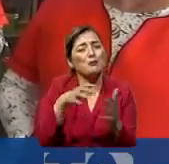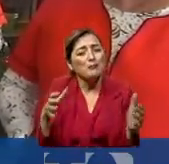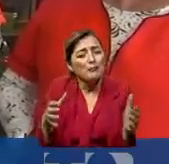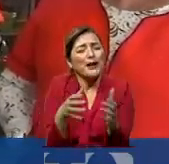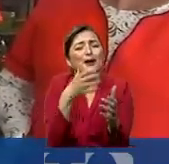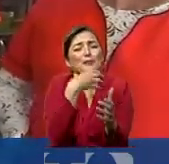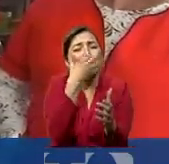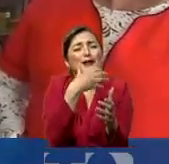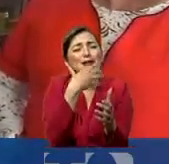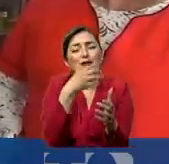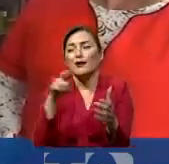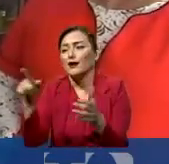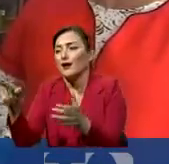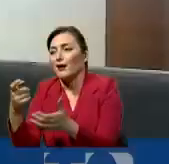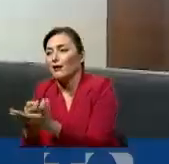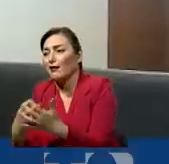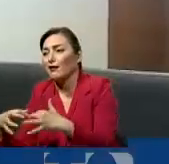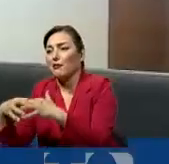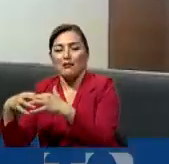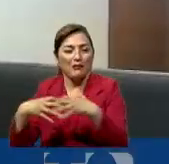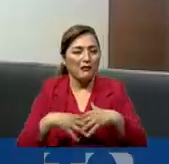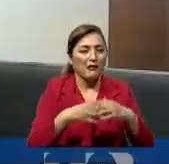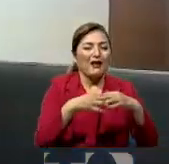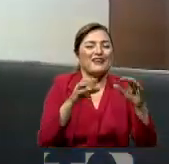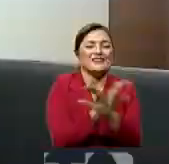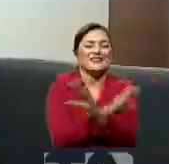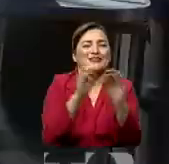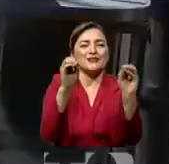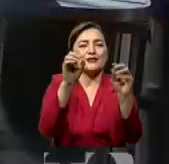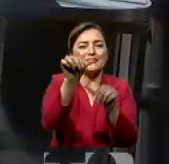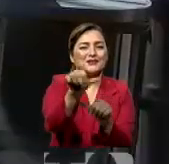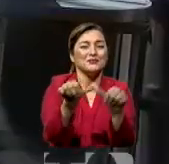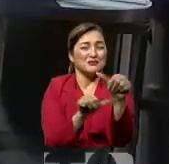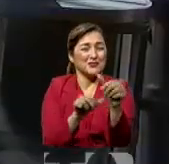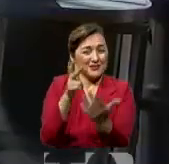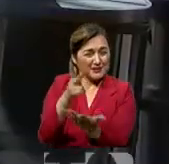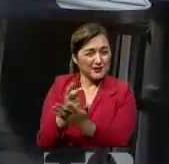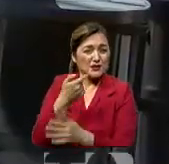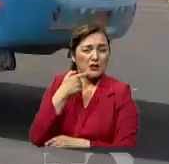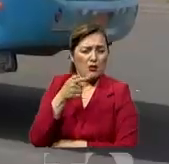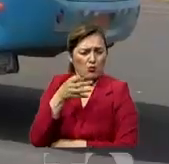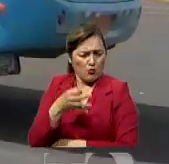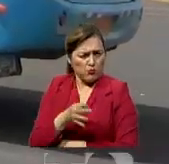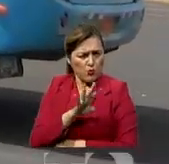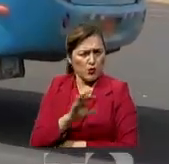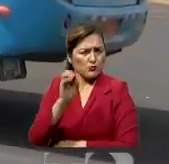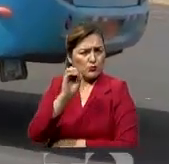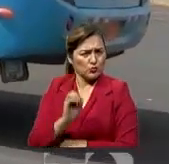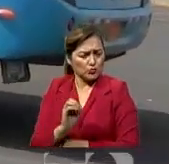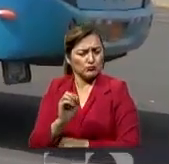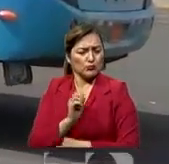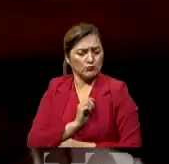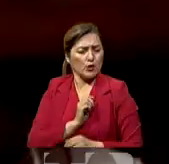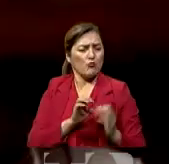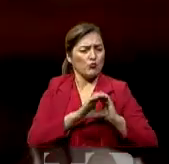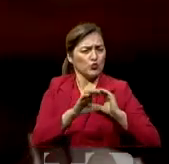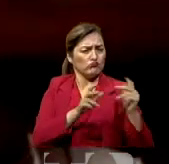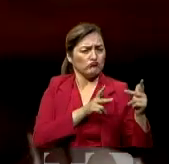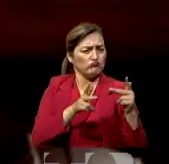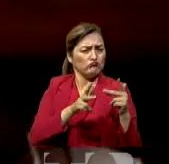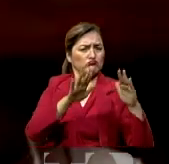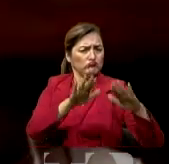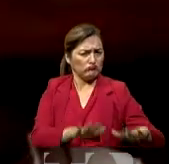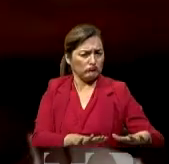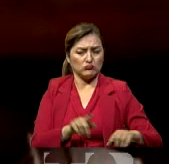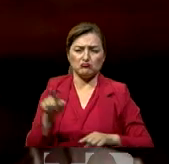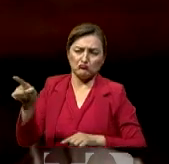No comen ni el de arriba ni comen el de abajo. El administrador de terminales asegura que sí se cumple con el 40% de frecuencias. Está distribuida